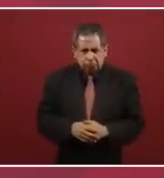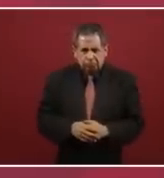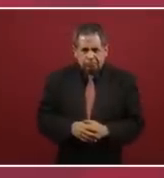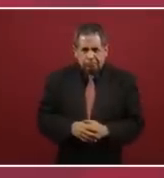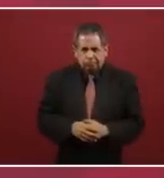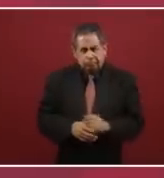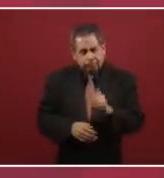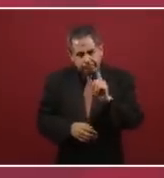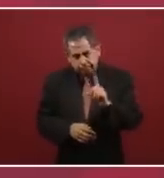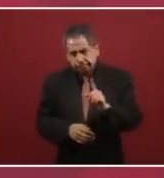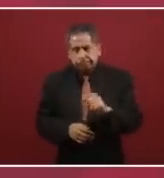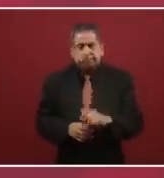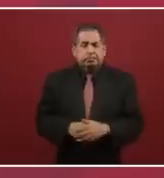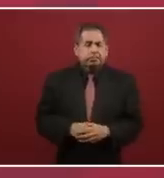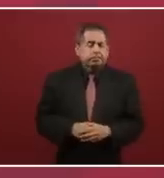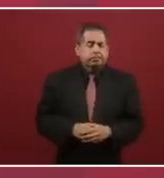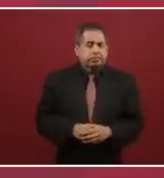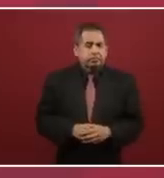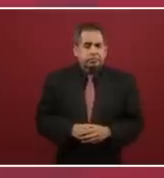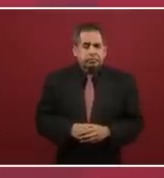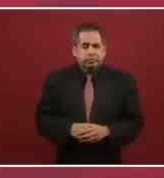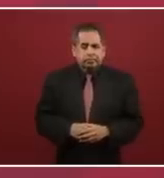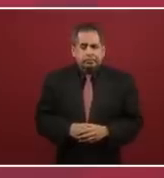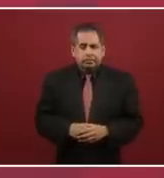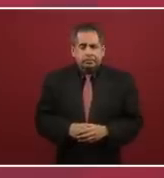Es muy importante